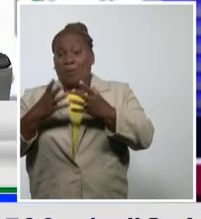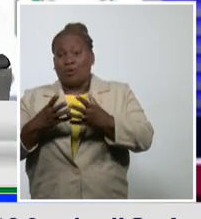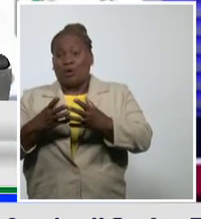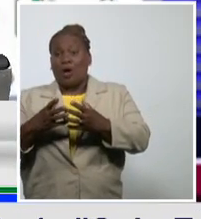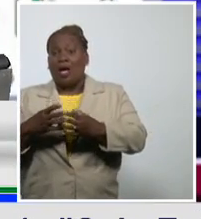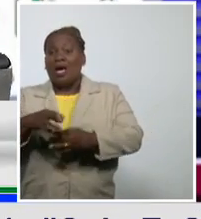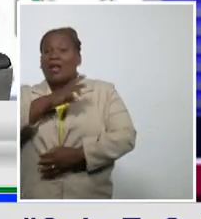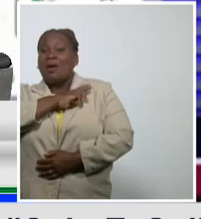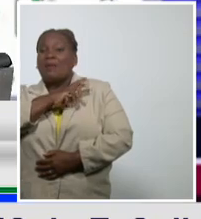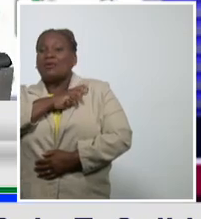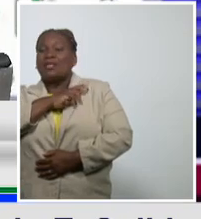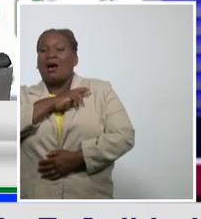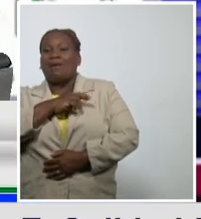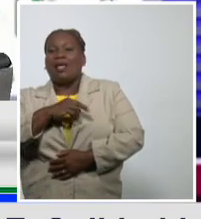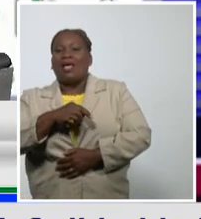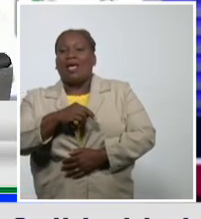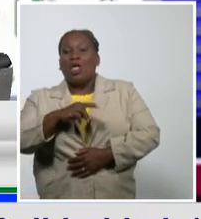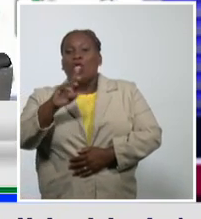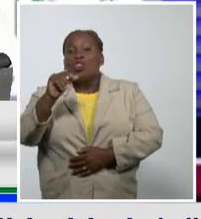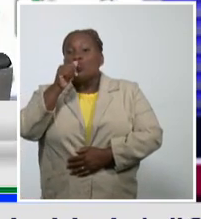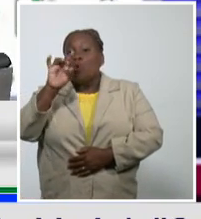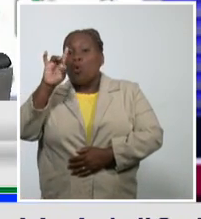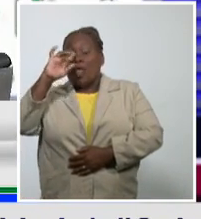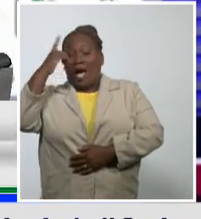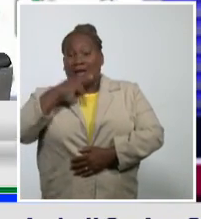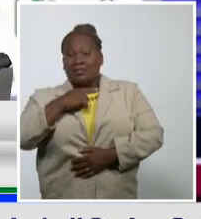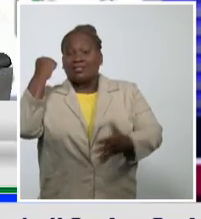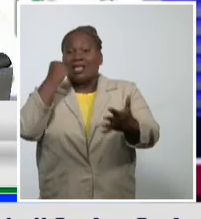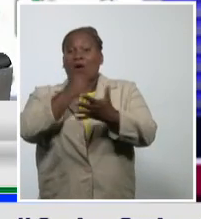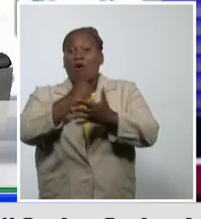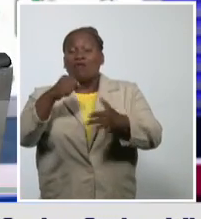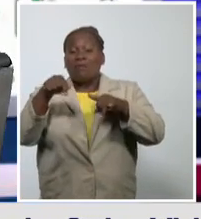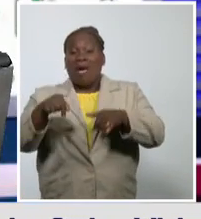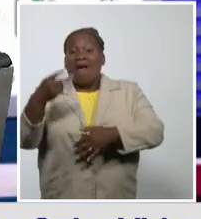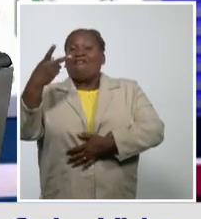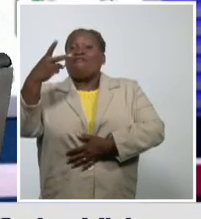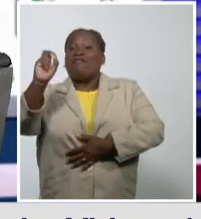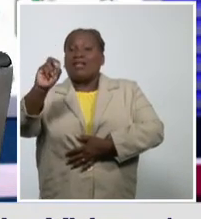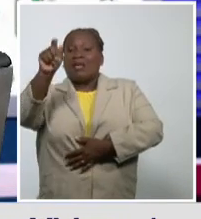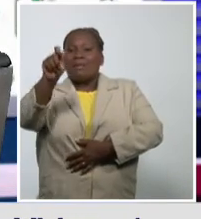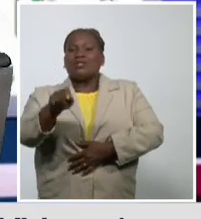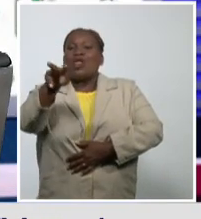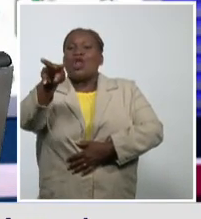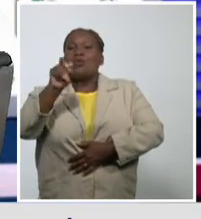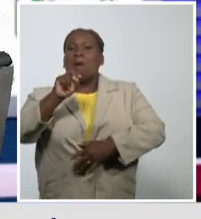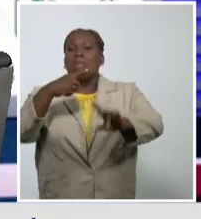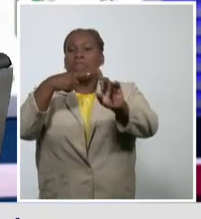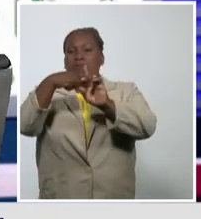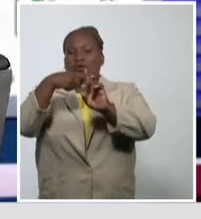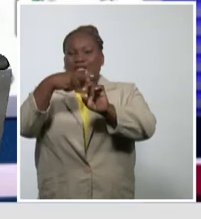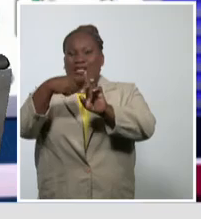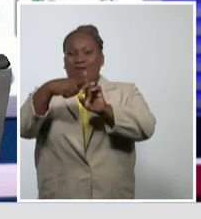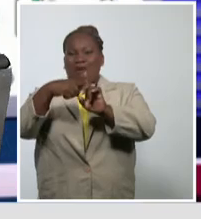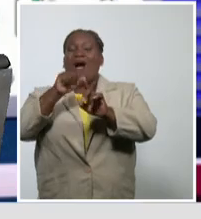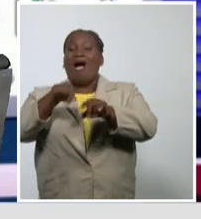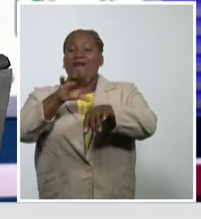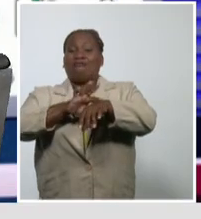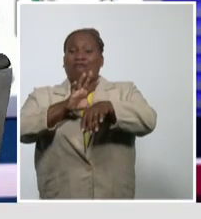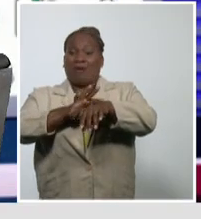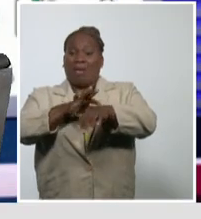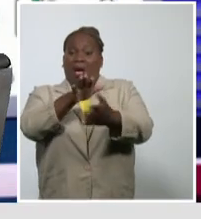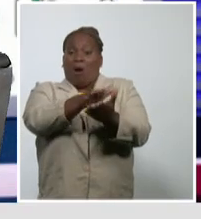doctor Francisco Durán. Se confirma en esta jornada 20 nuevos casos positivos a la COVID-19 para un